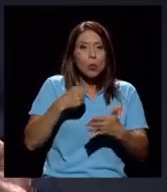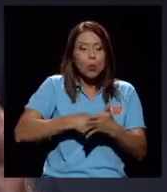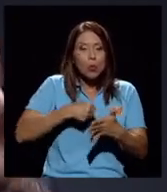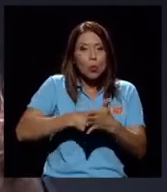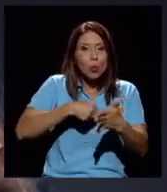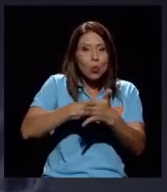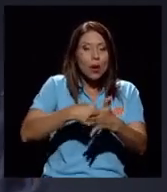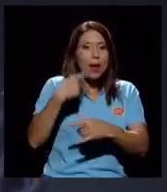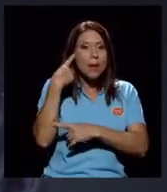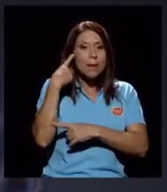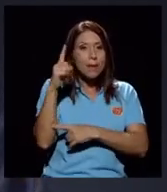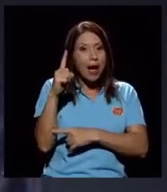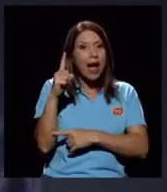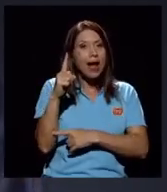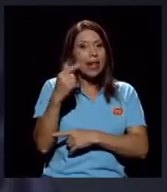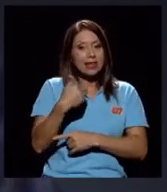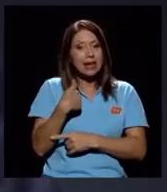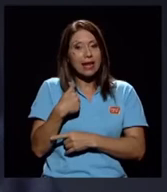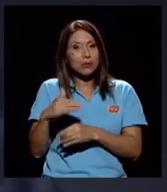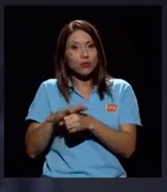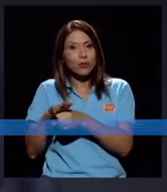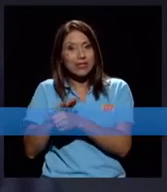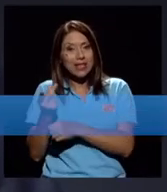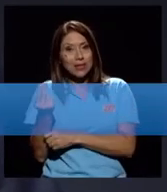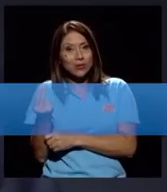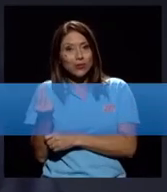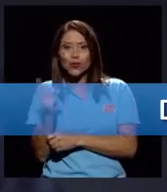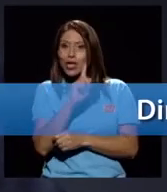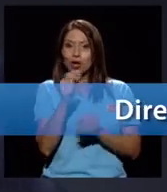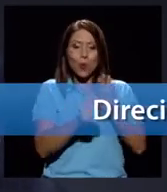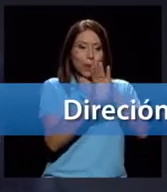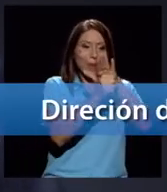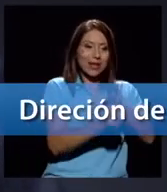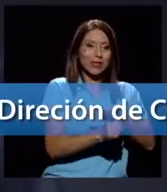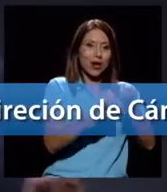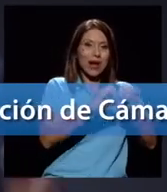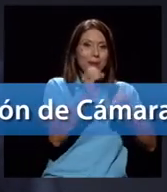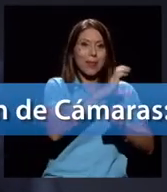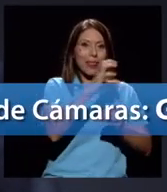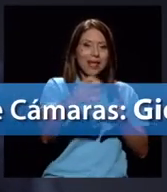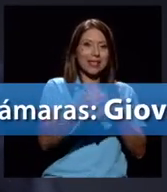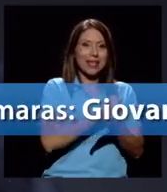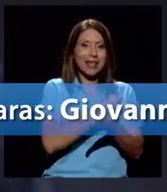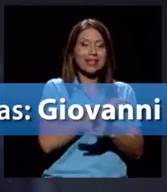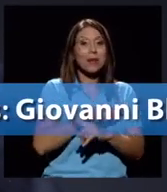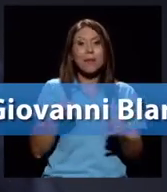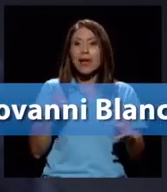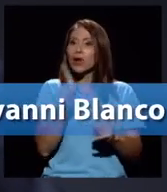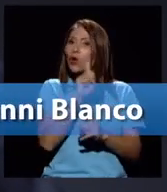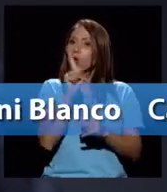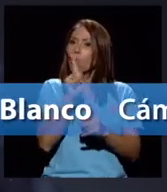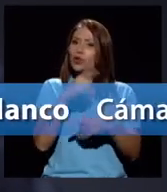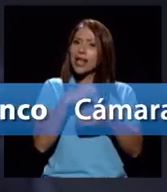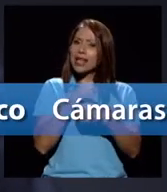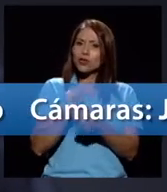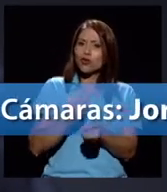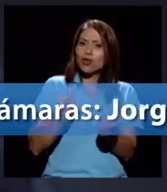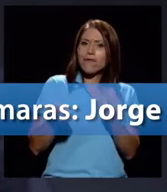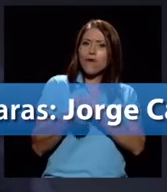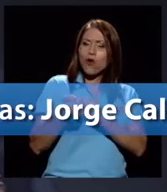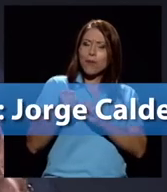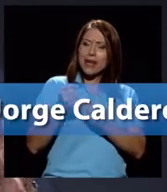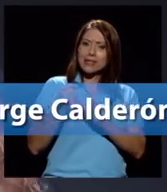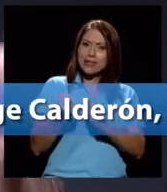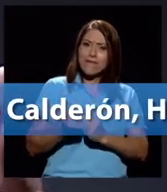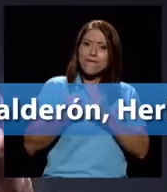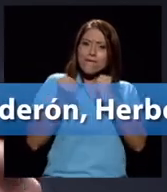no para levantar suficientes recursos y no presionar mucho la tasa de interés pero pero no se han hecho las reformas de fondo hay que hay que trabajar muy duro